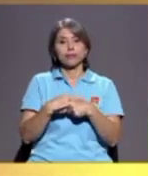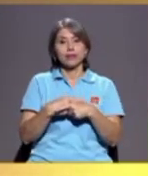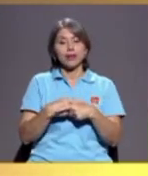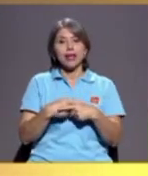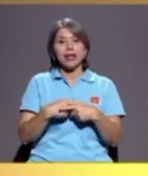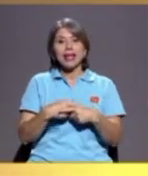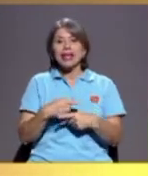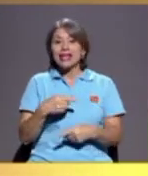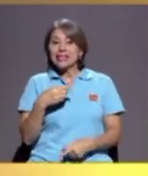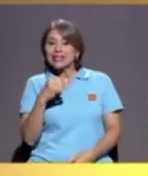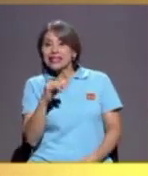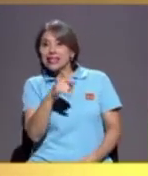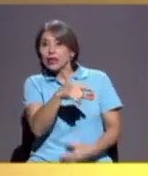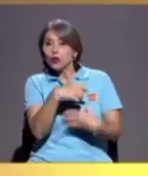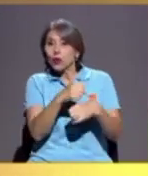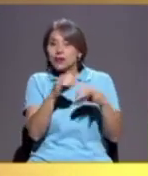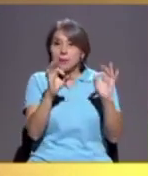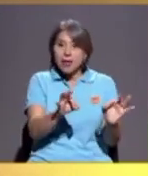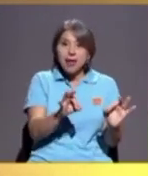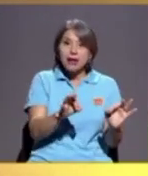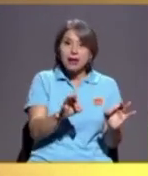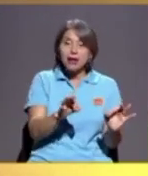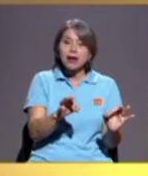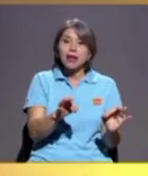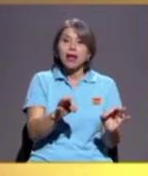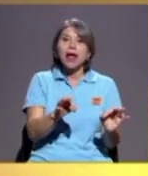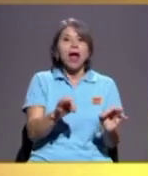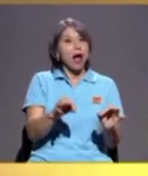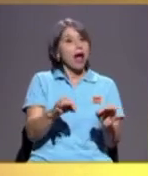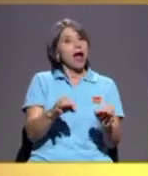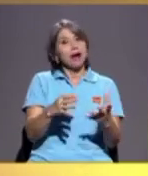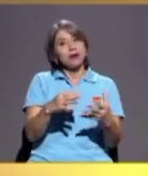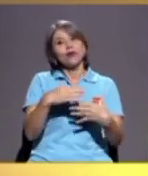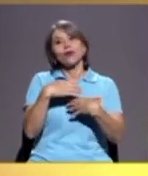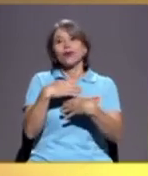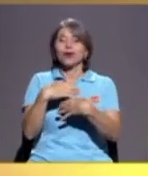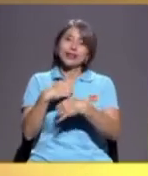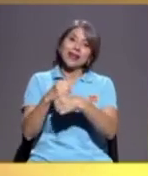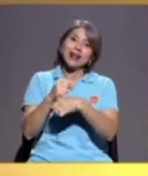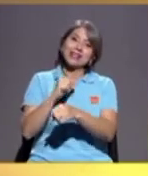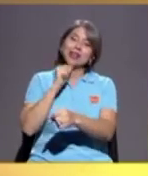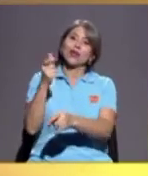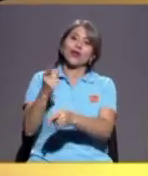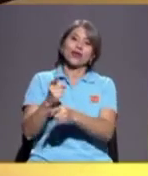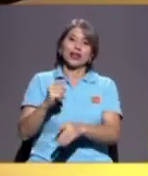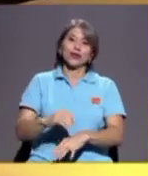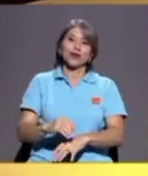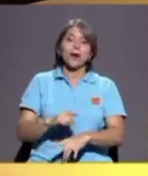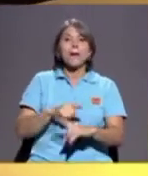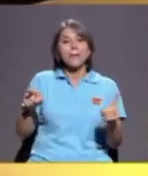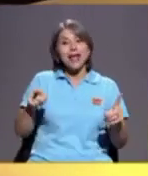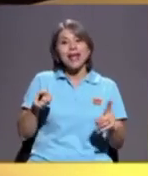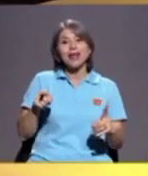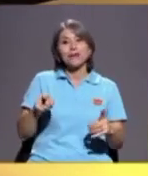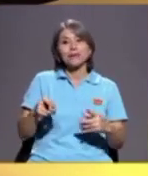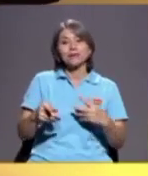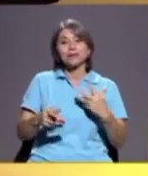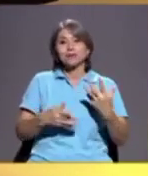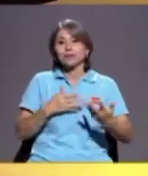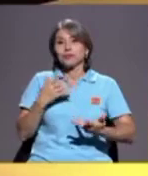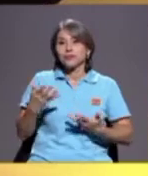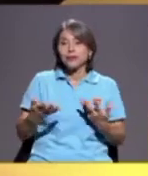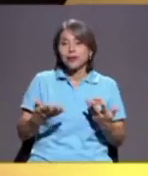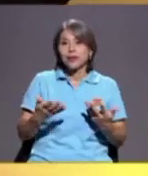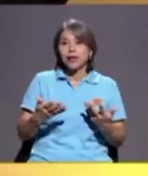que si lo hacían bien estaban haciendo lo incorrecto, y entonces, pero donde tenían que hacerlo o